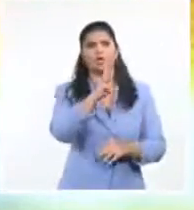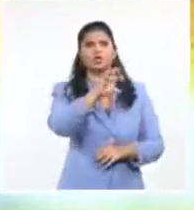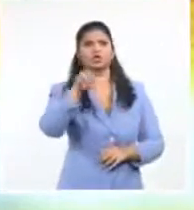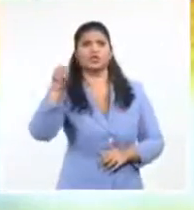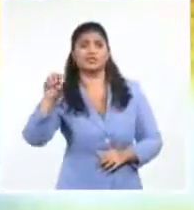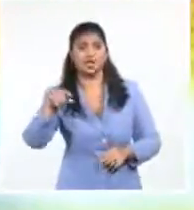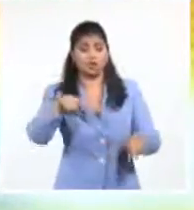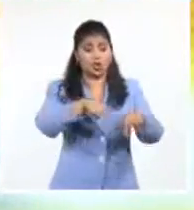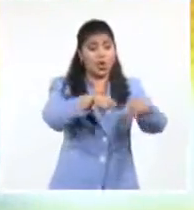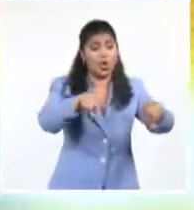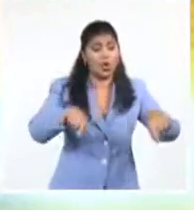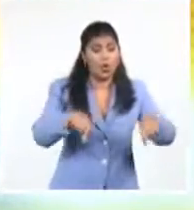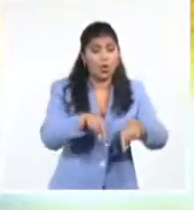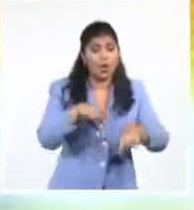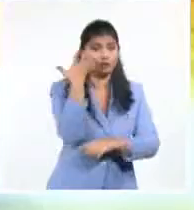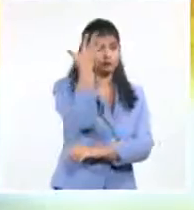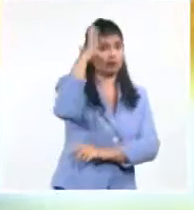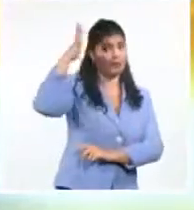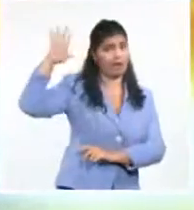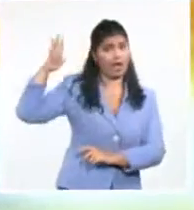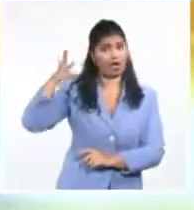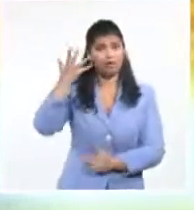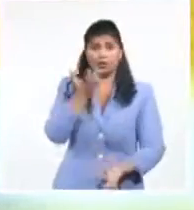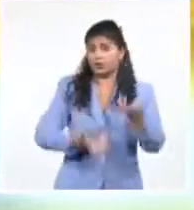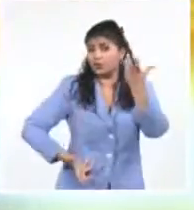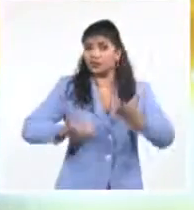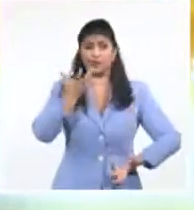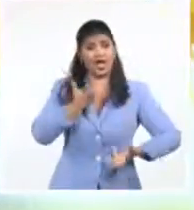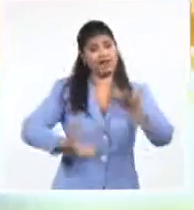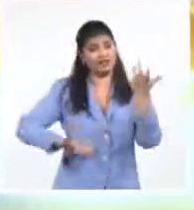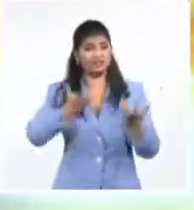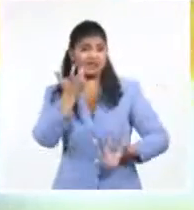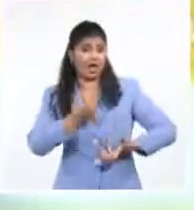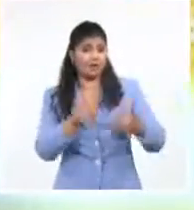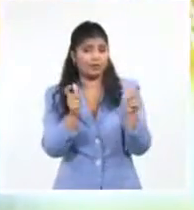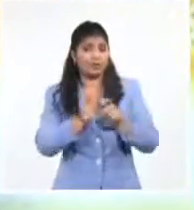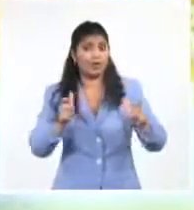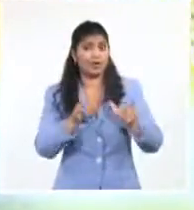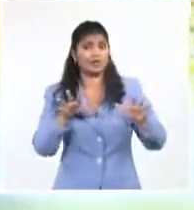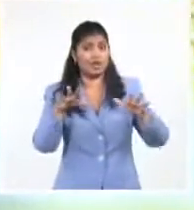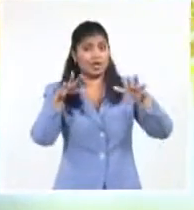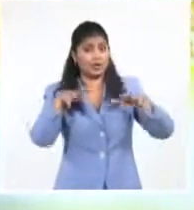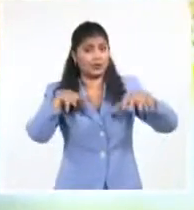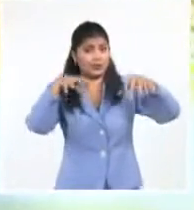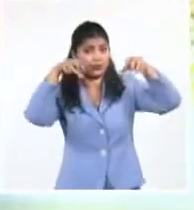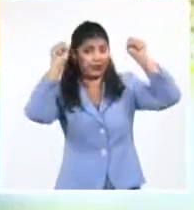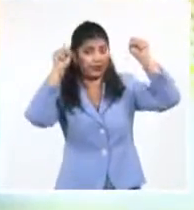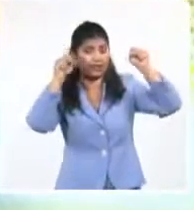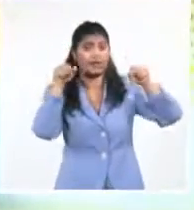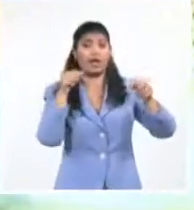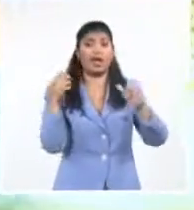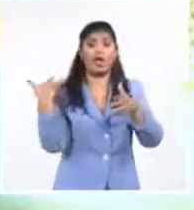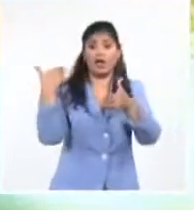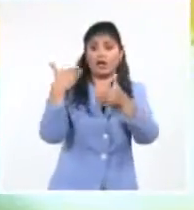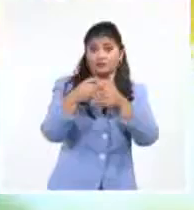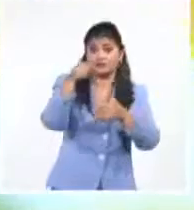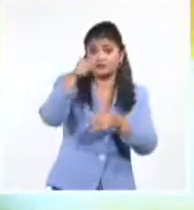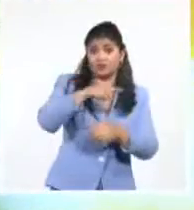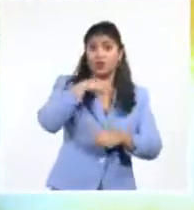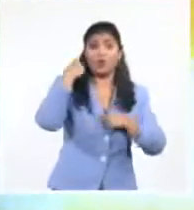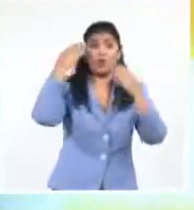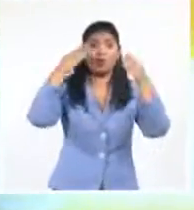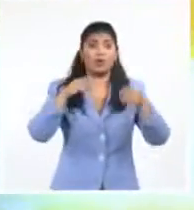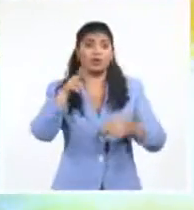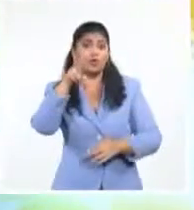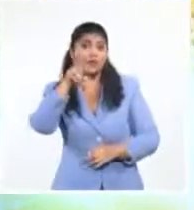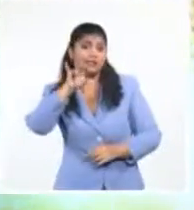la mayoría de los focos ya controlados, pero decenas de ellos aún activos. Hasta hoy el siniestro ha dejado al menos 26 personas muertas, más